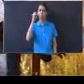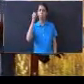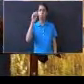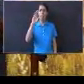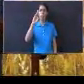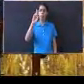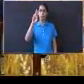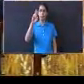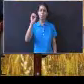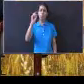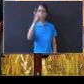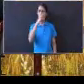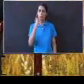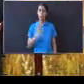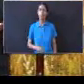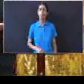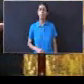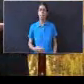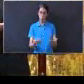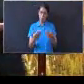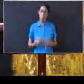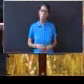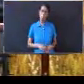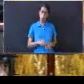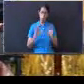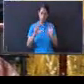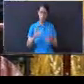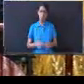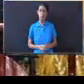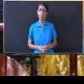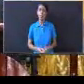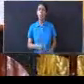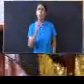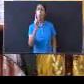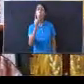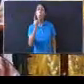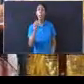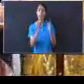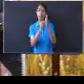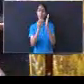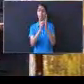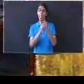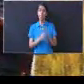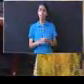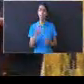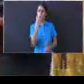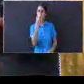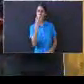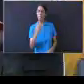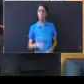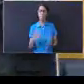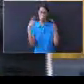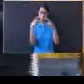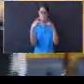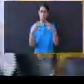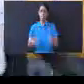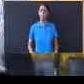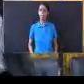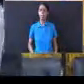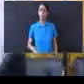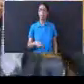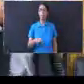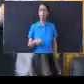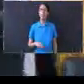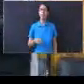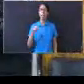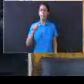dámelo. Es un quetzal, hermano. Antes voy a ir otro lado. Y va a otro lado. Aquí a doce. Allá me